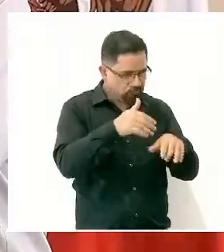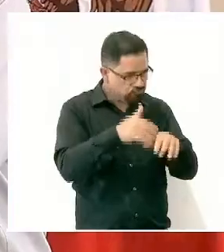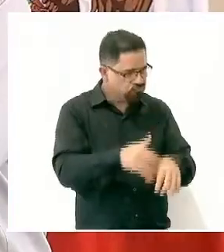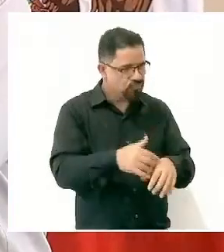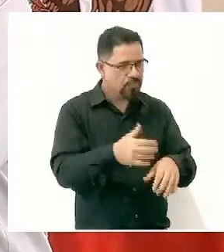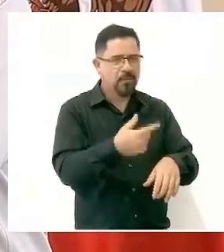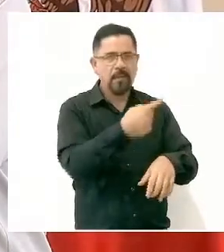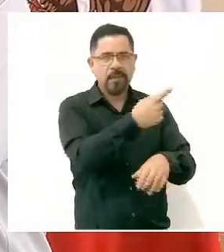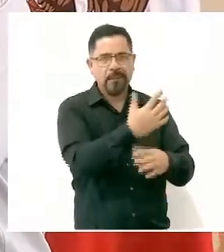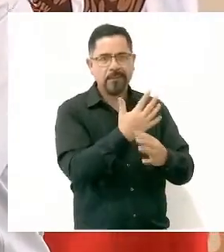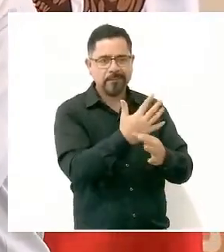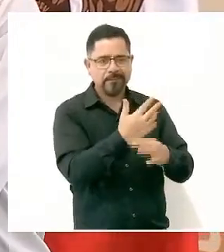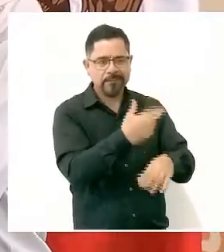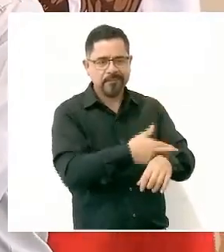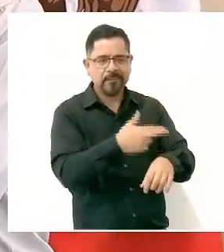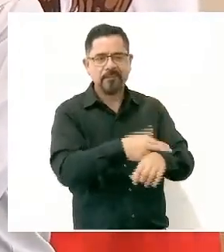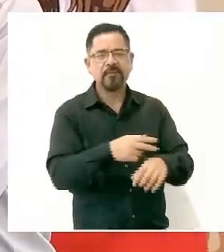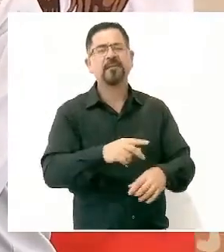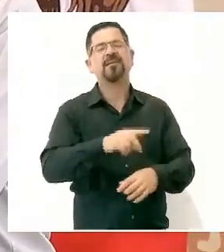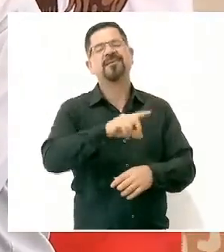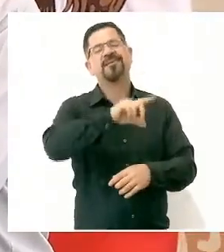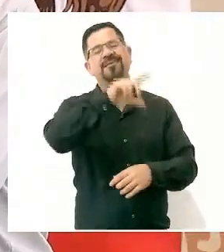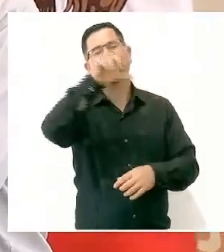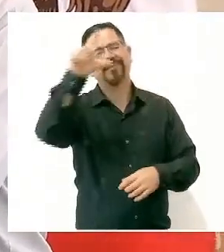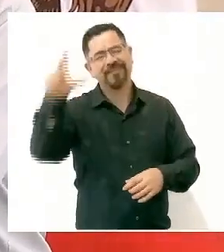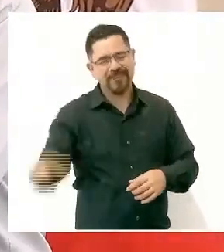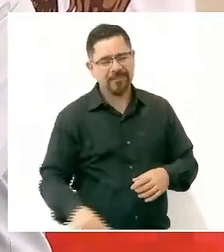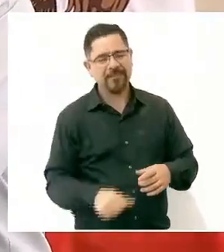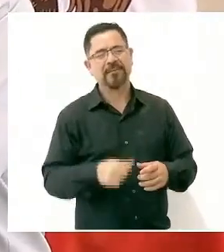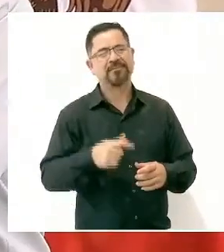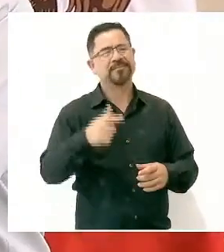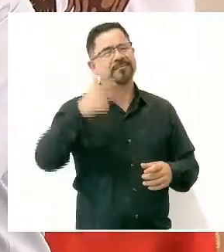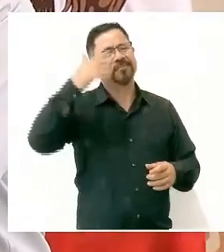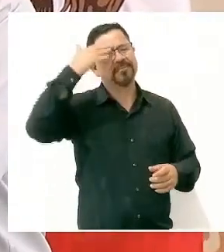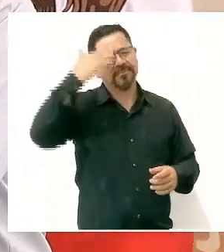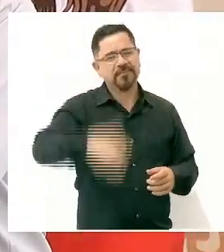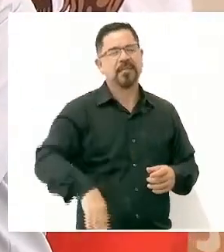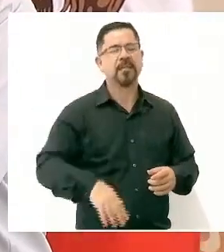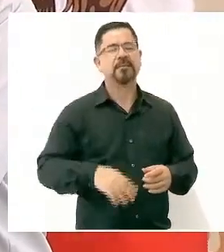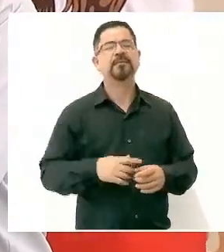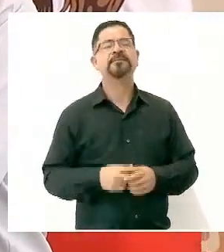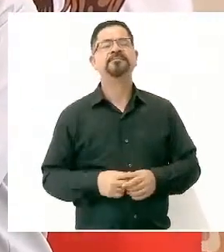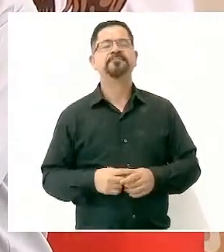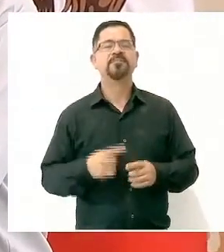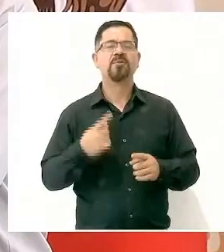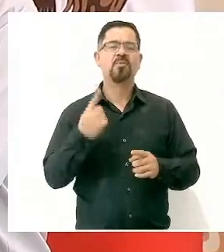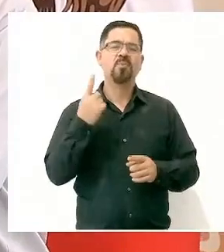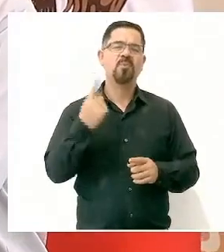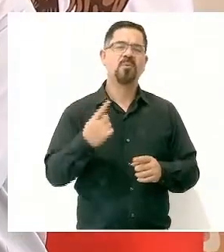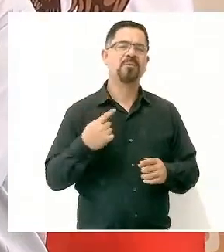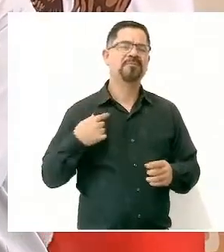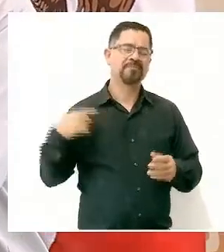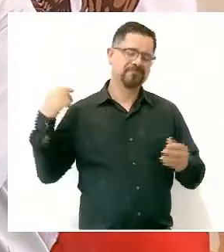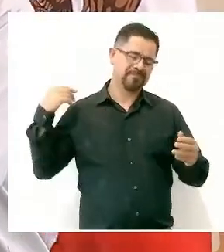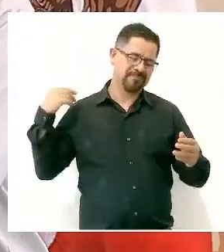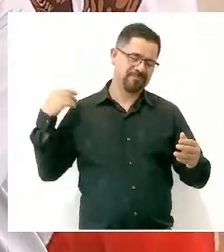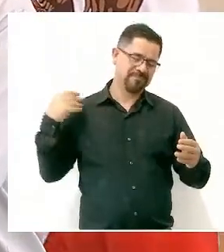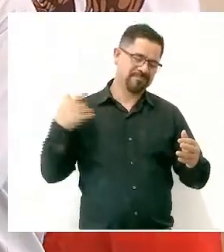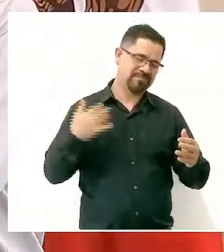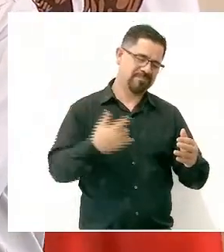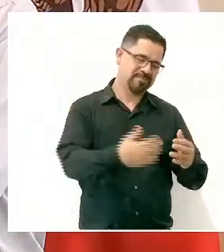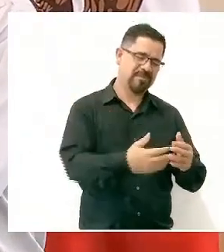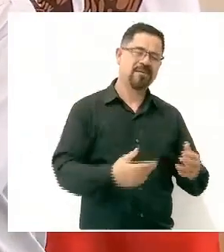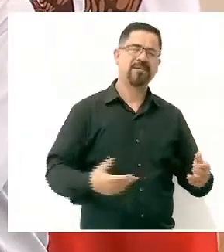resoluciones. Vino después, como ya sabemos, un largo periodo de